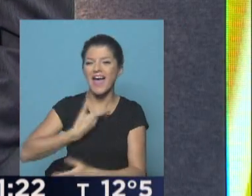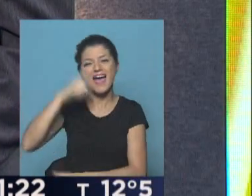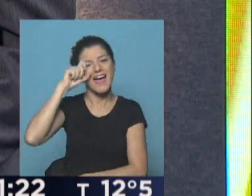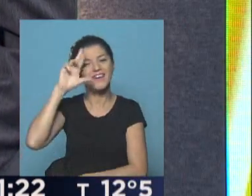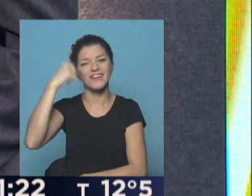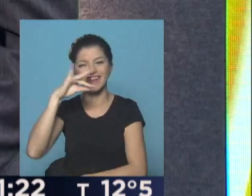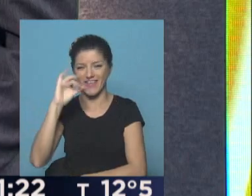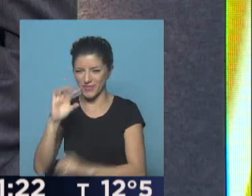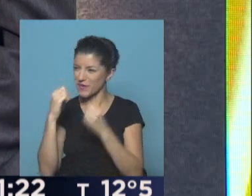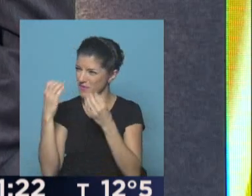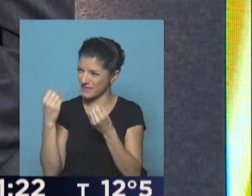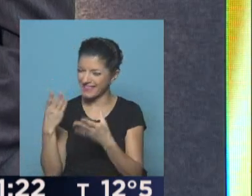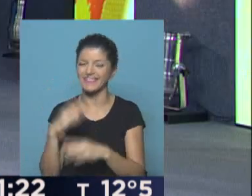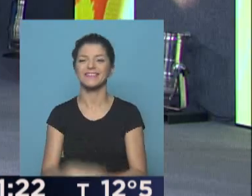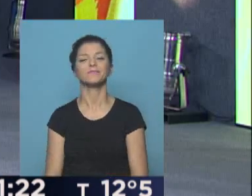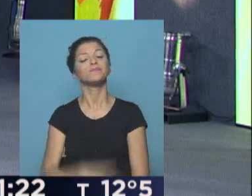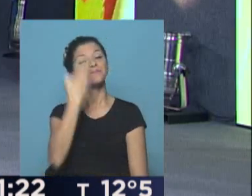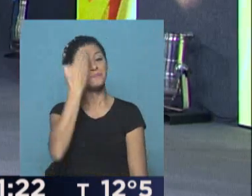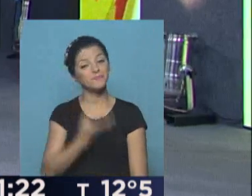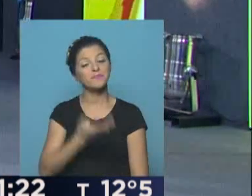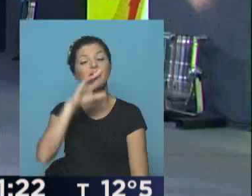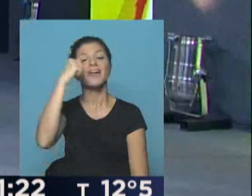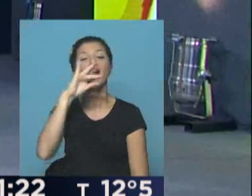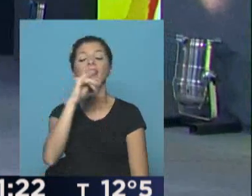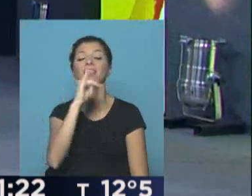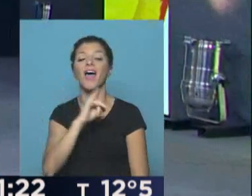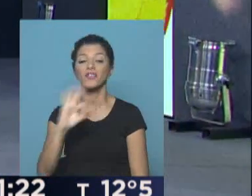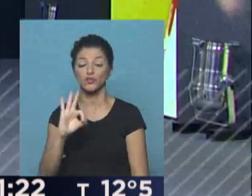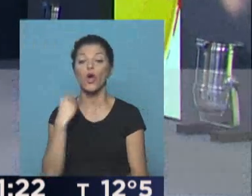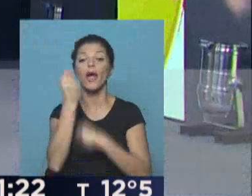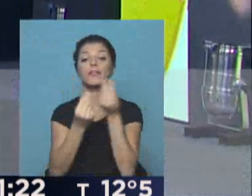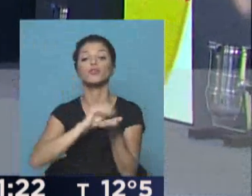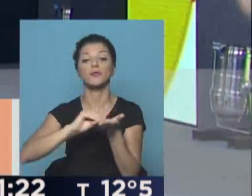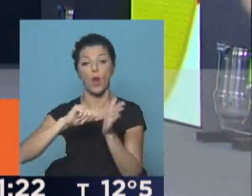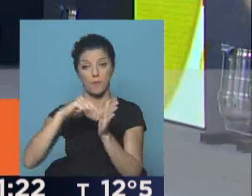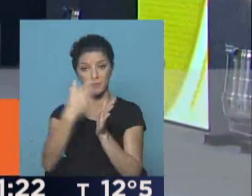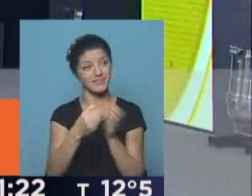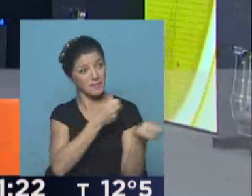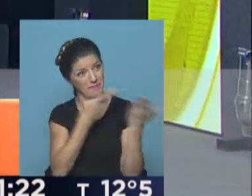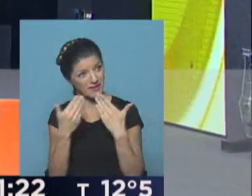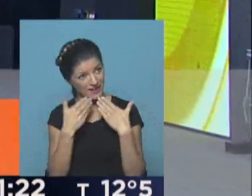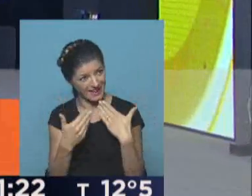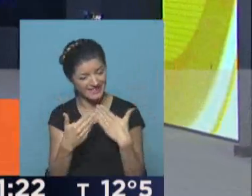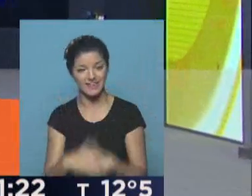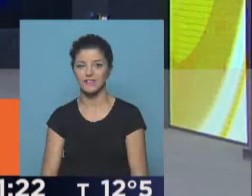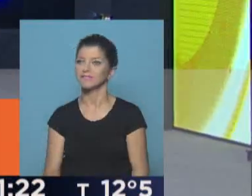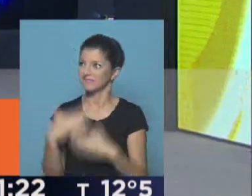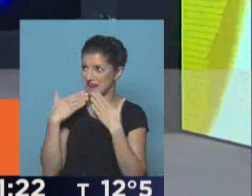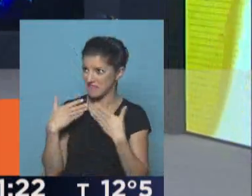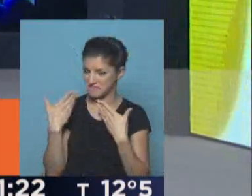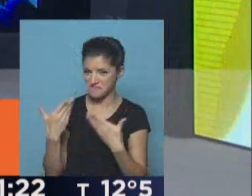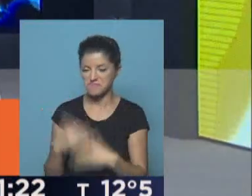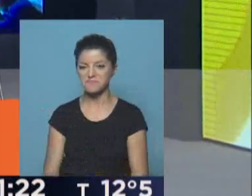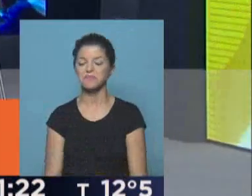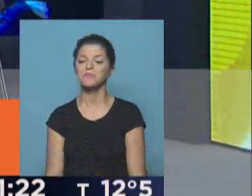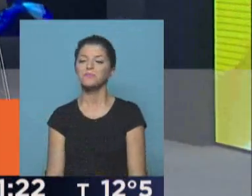estamos y tenemos a florencio randazo precandidato a senador en la provincia de buenos aires- bienvenido gracias por estar con nosotros de nada la